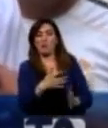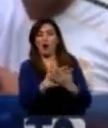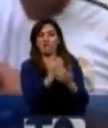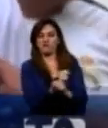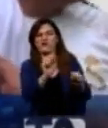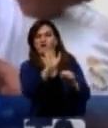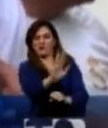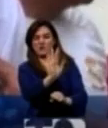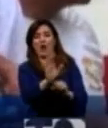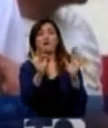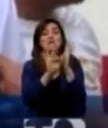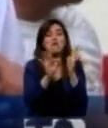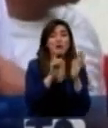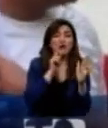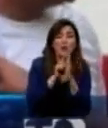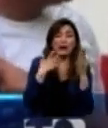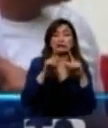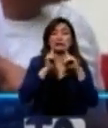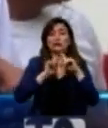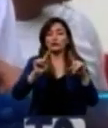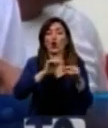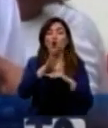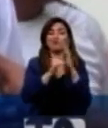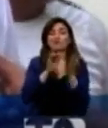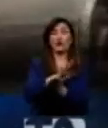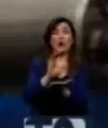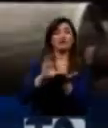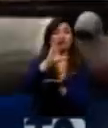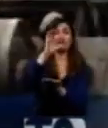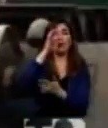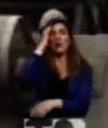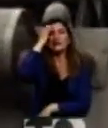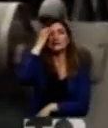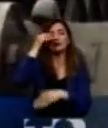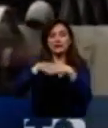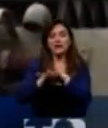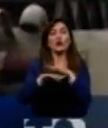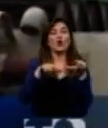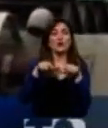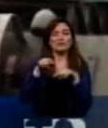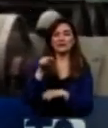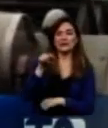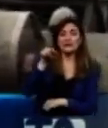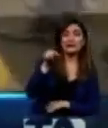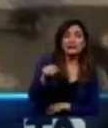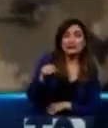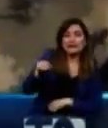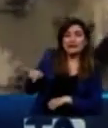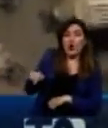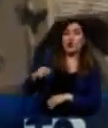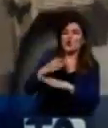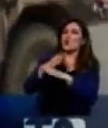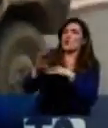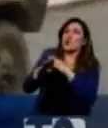de estos ciudadanos que van contra escuelas, colegios, y eso de otra manera preocupa, ¿no? El ingreso a la zona como Mataje aún está restringido. En